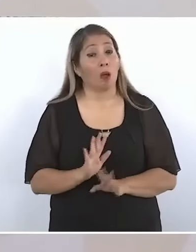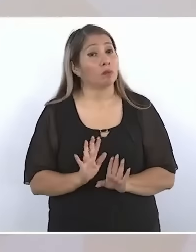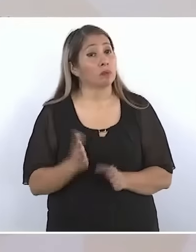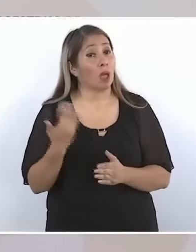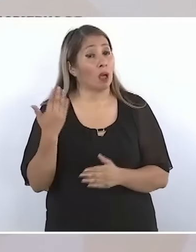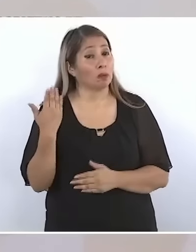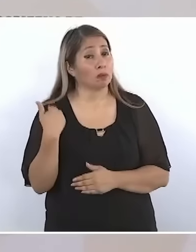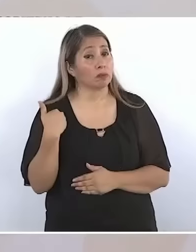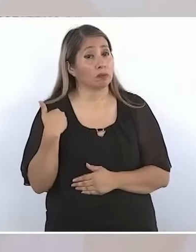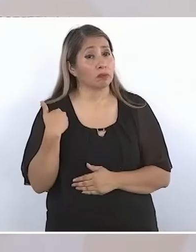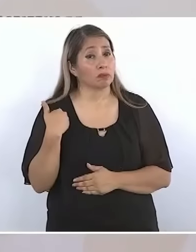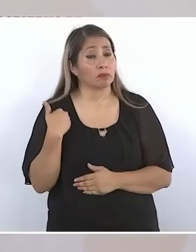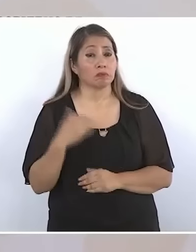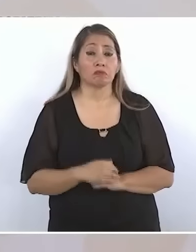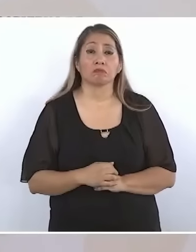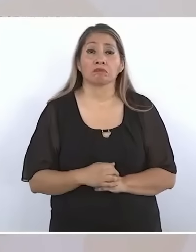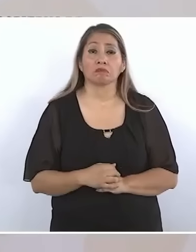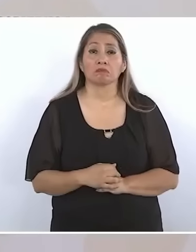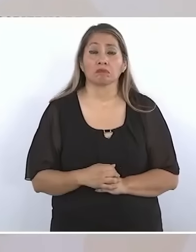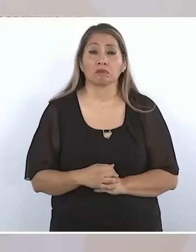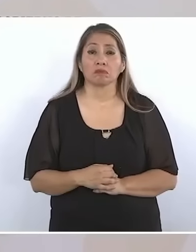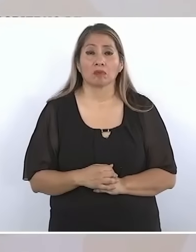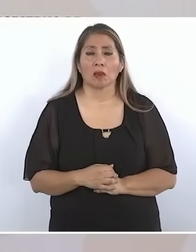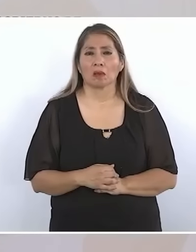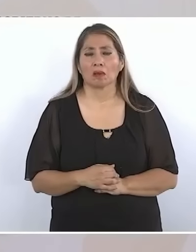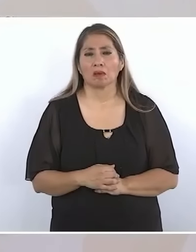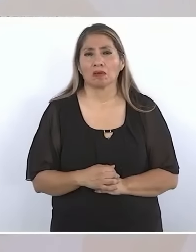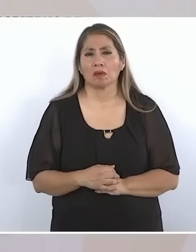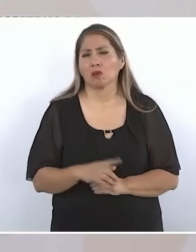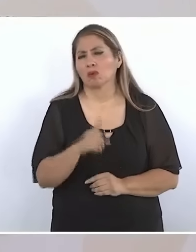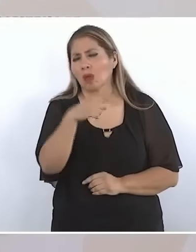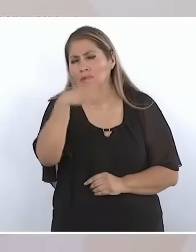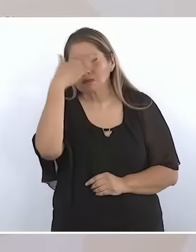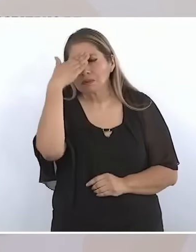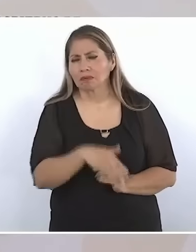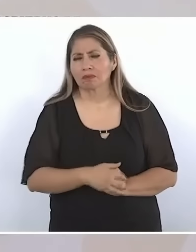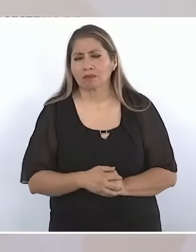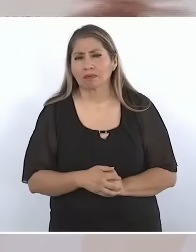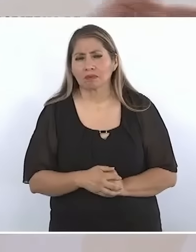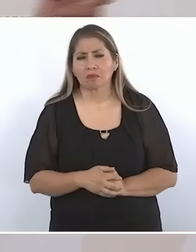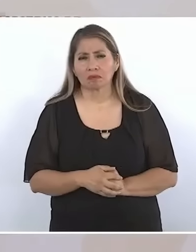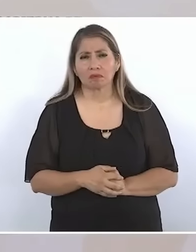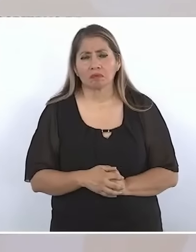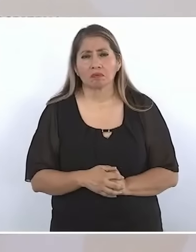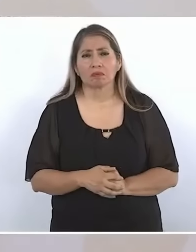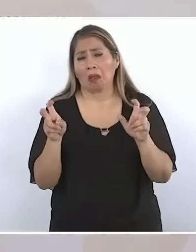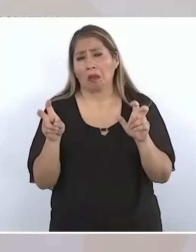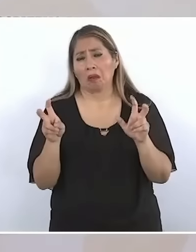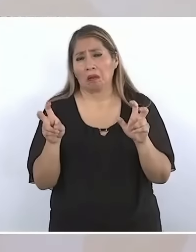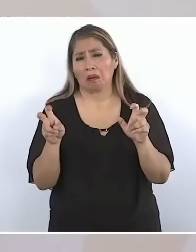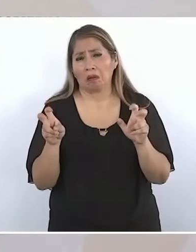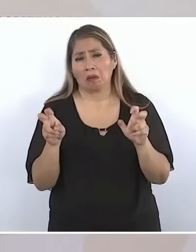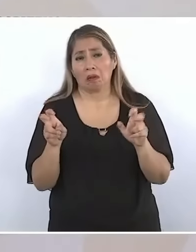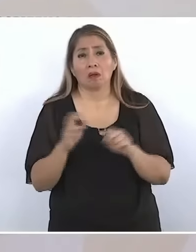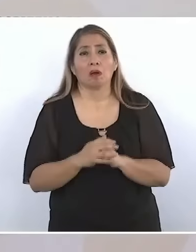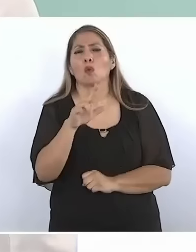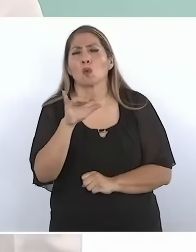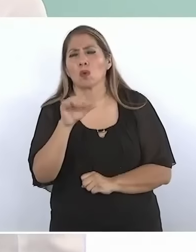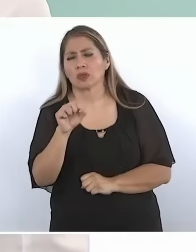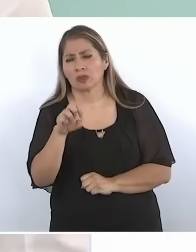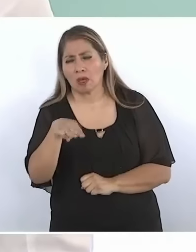se rindieron. Yo nada más les cuento, ya lo saben, pero lo mencionó incluso Luisa